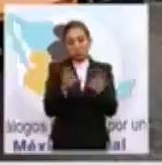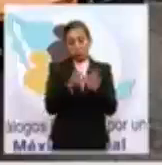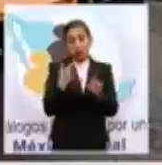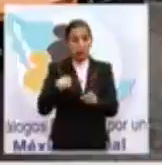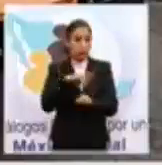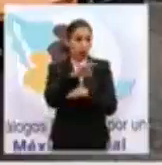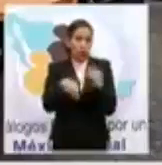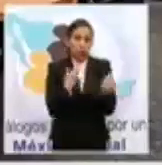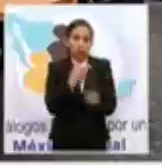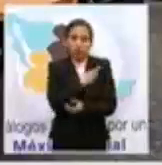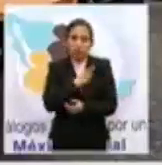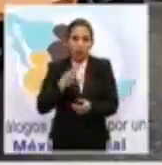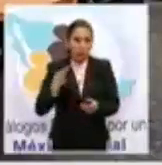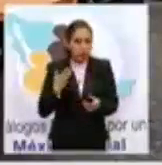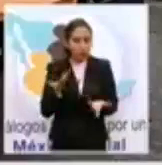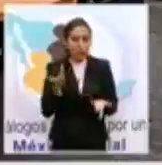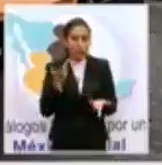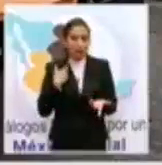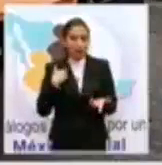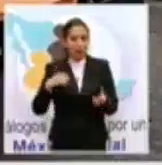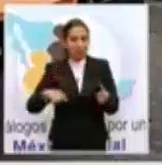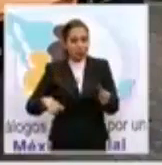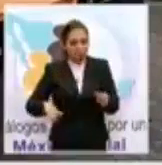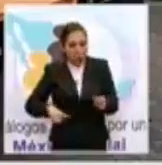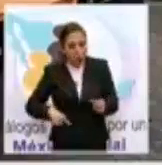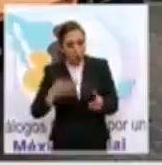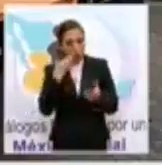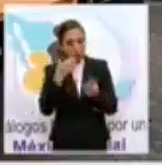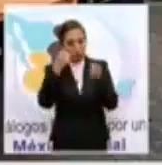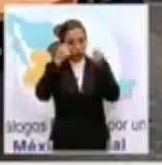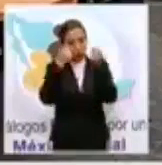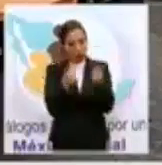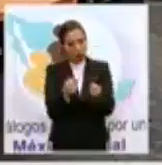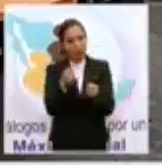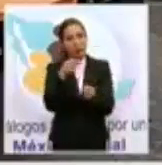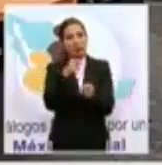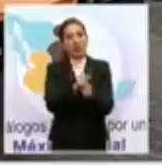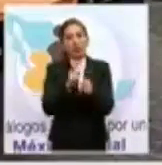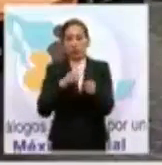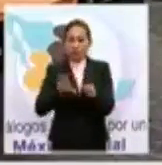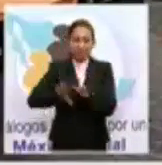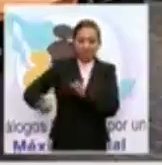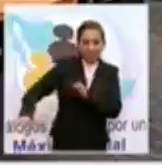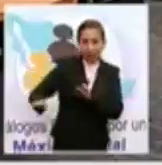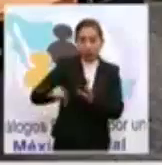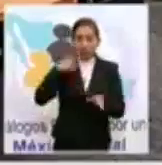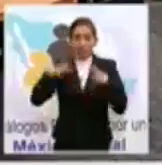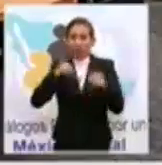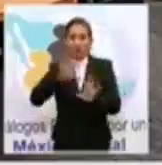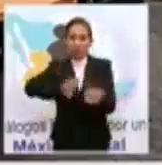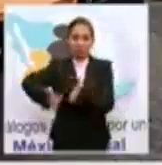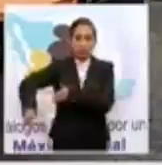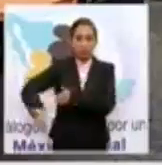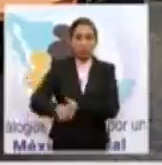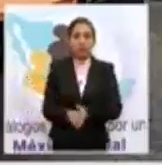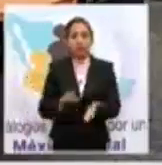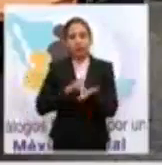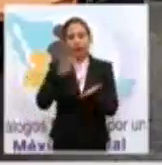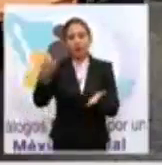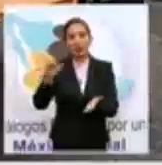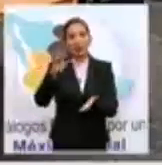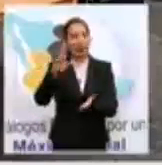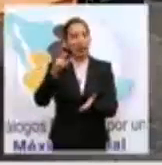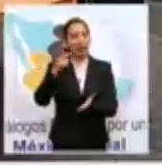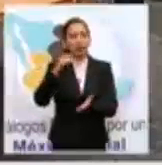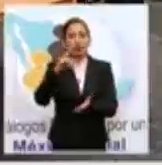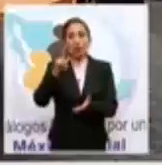conviene tener una política social cada vez más robusta, alejada de intereses clientelares o partidarios. Gracias, Enrique